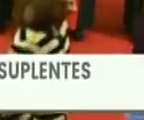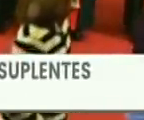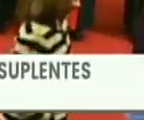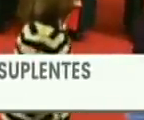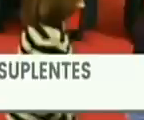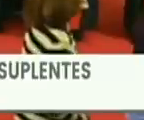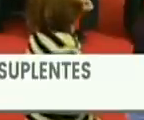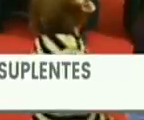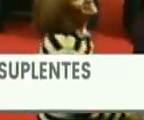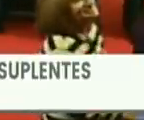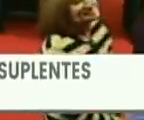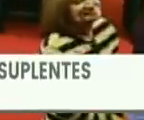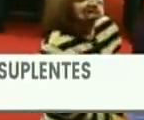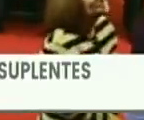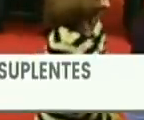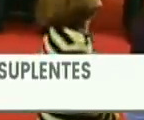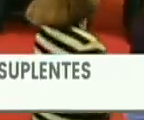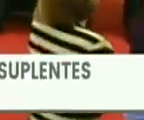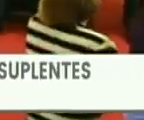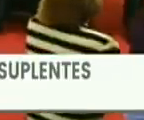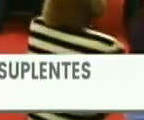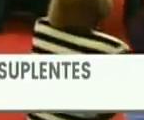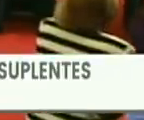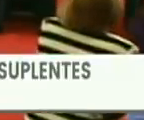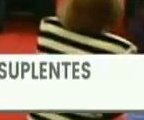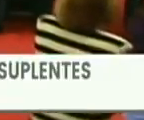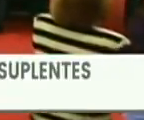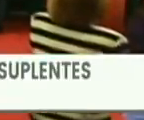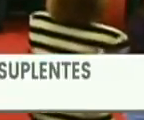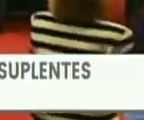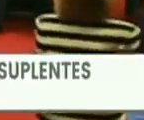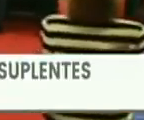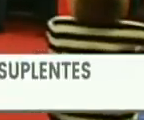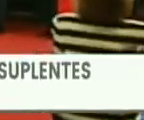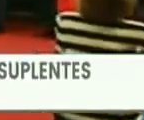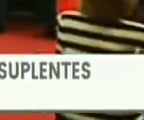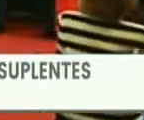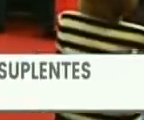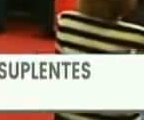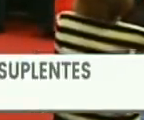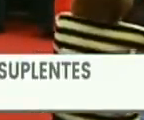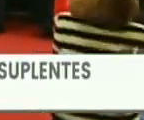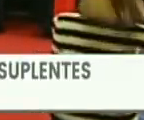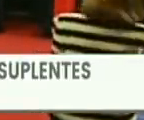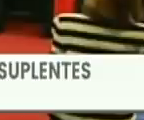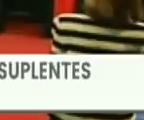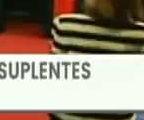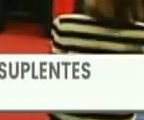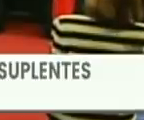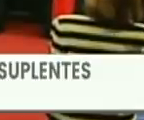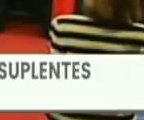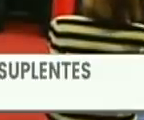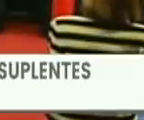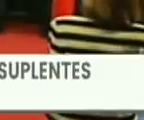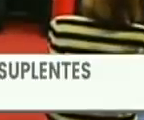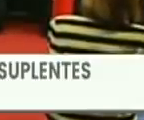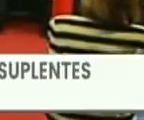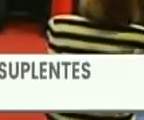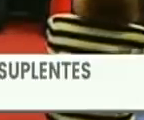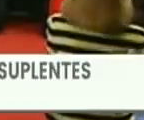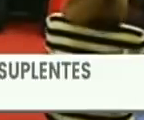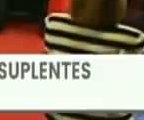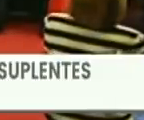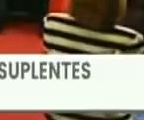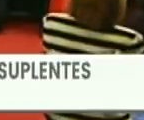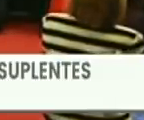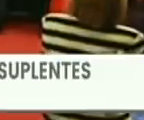Rápidamente también podemos compartir con ustedes quienes fueron parte de los anuncios que publicaba más temprano el Tribunal Supremo de Justicia